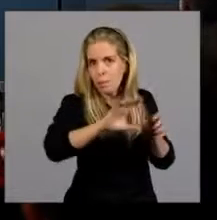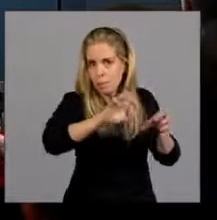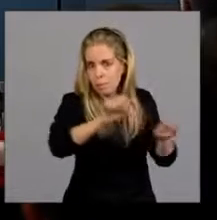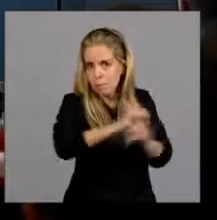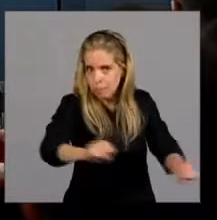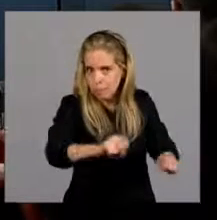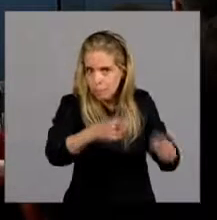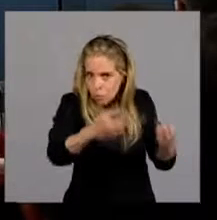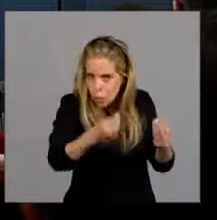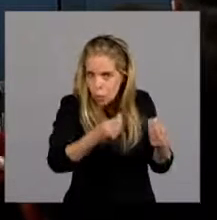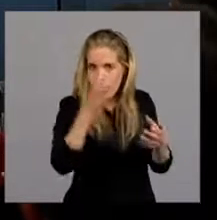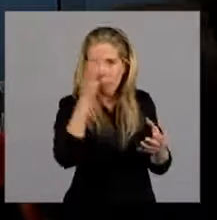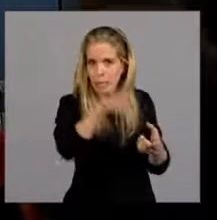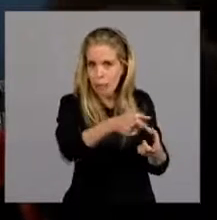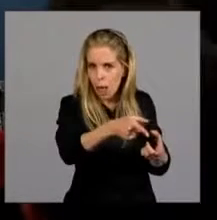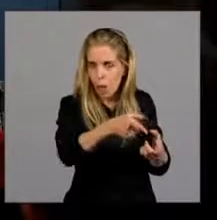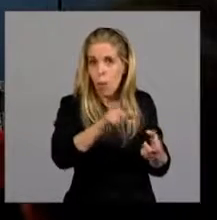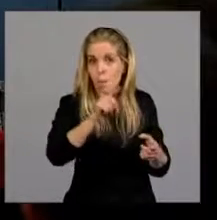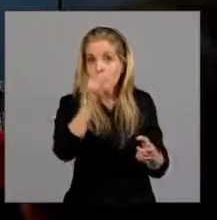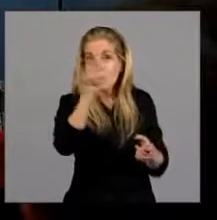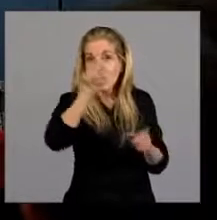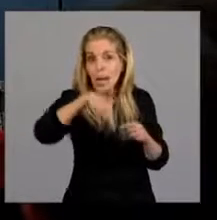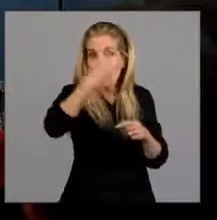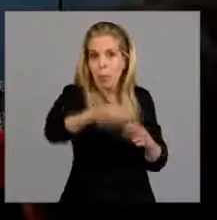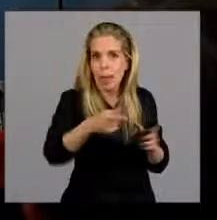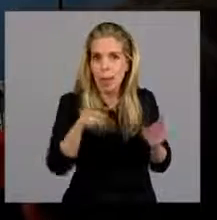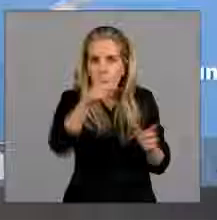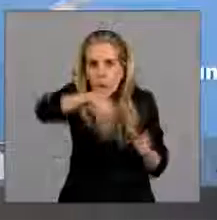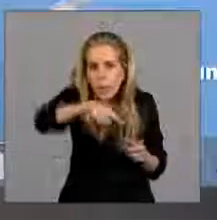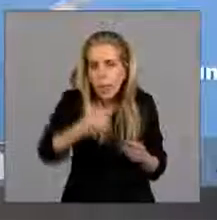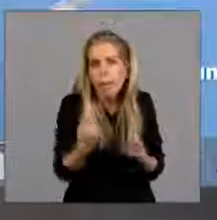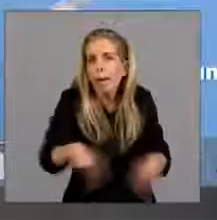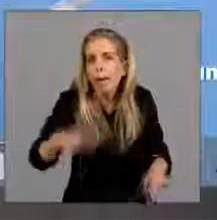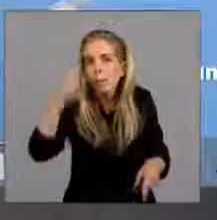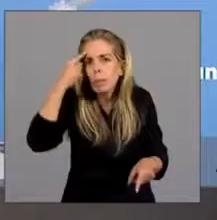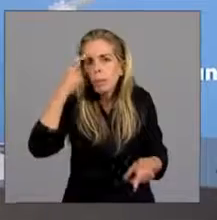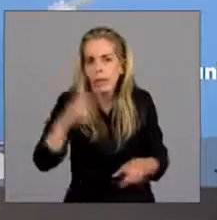¿Qué estrategia van a aplicar para evitarlo? Gracias.